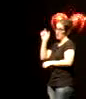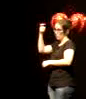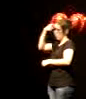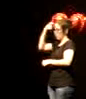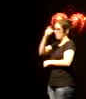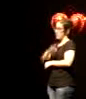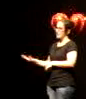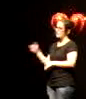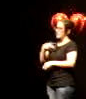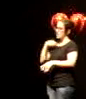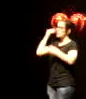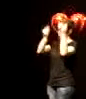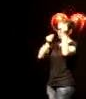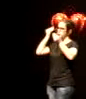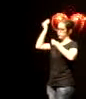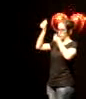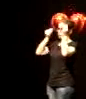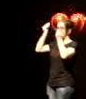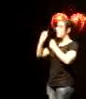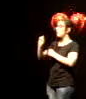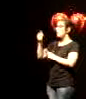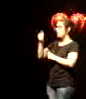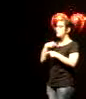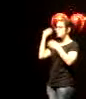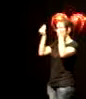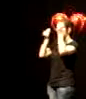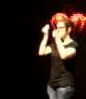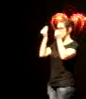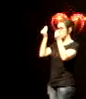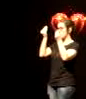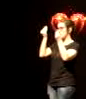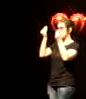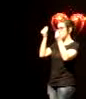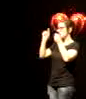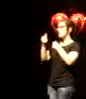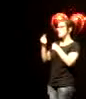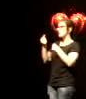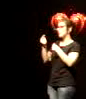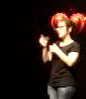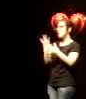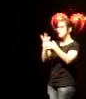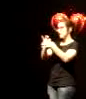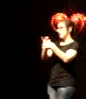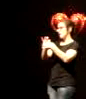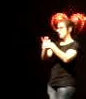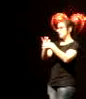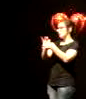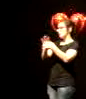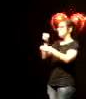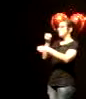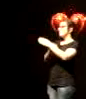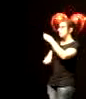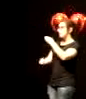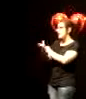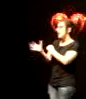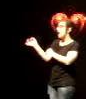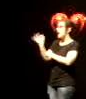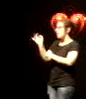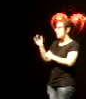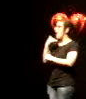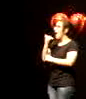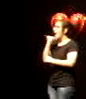le he dado muchas vueltas. Y yo creo que lo primero tiene que ver con crear o tener algo propio que contar, algo